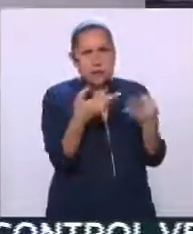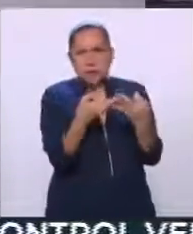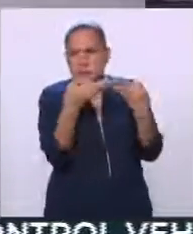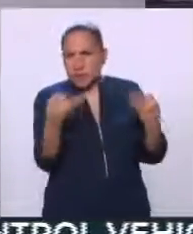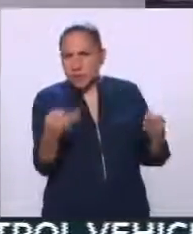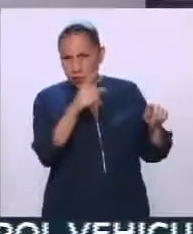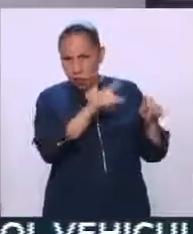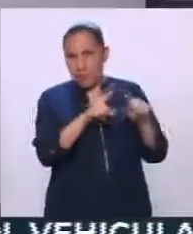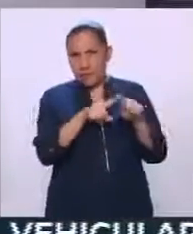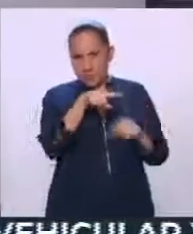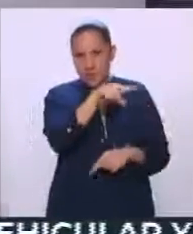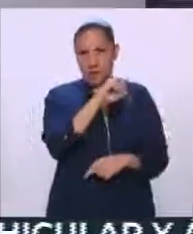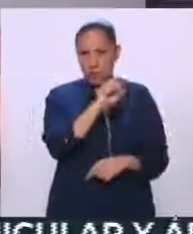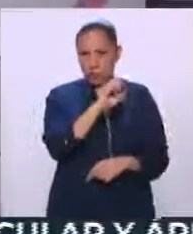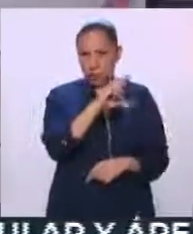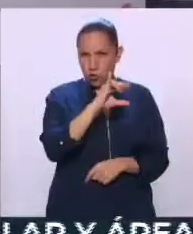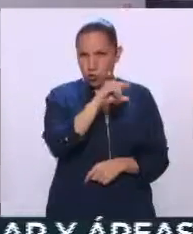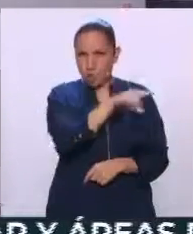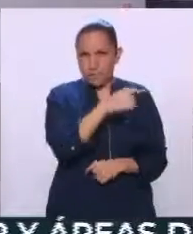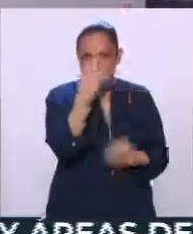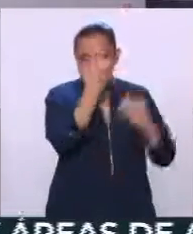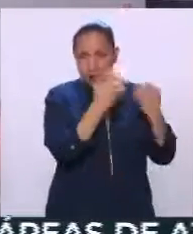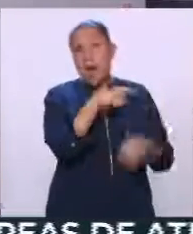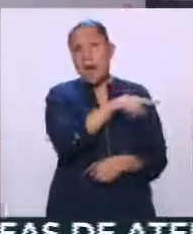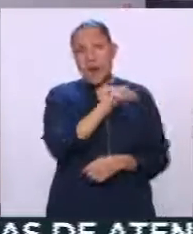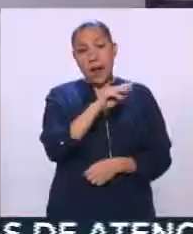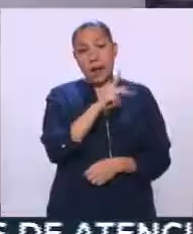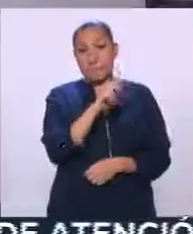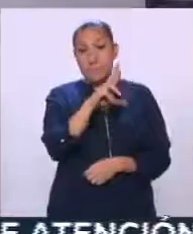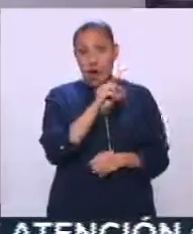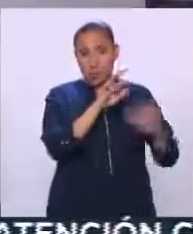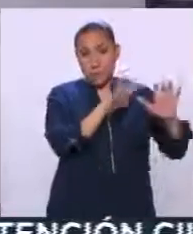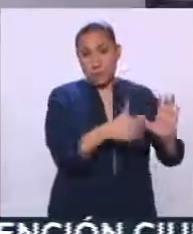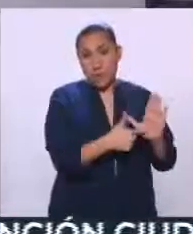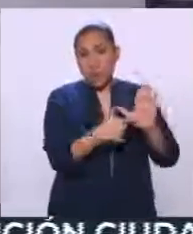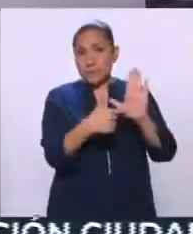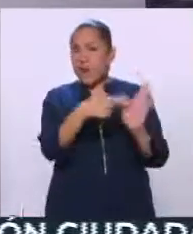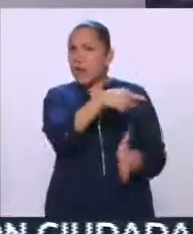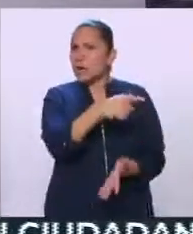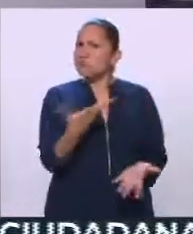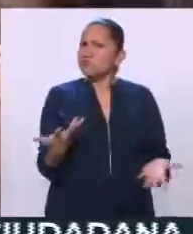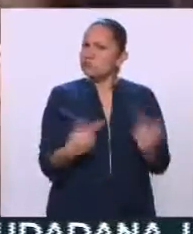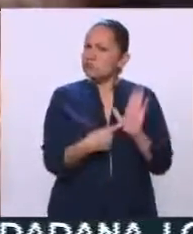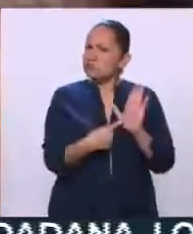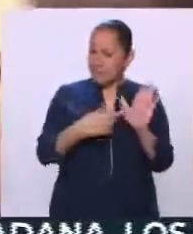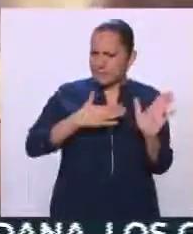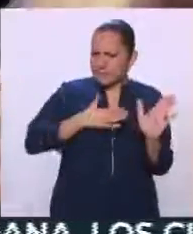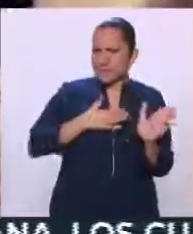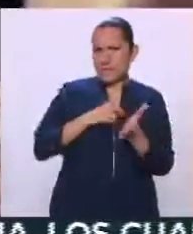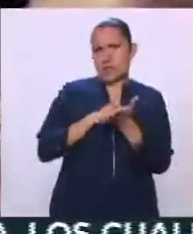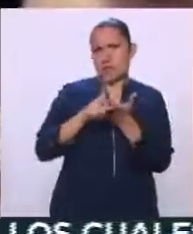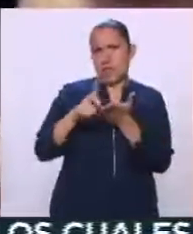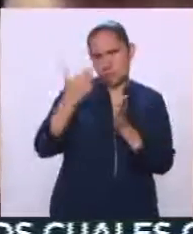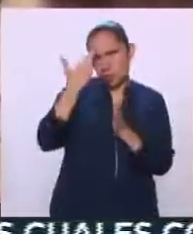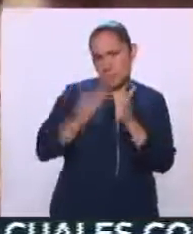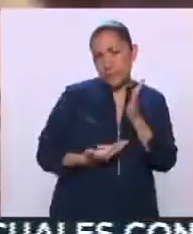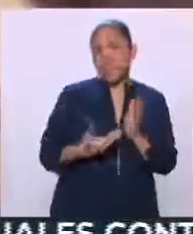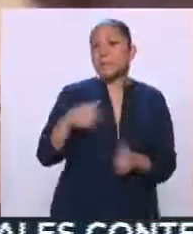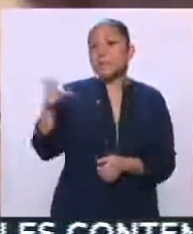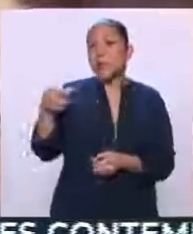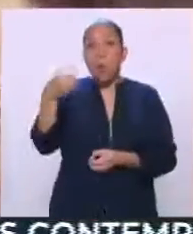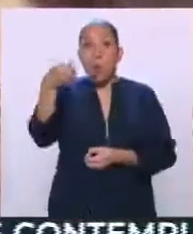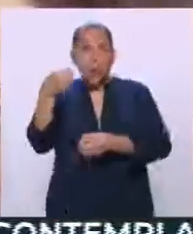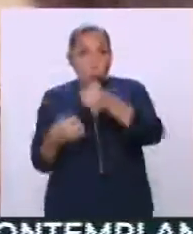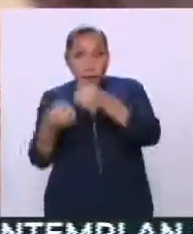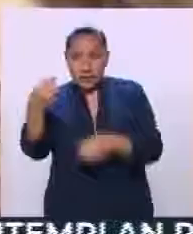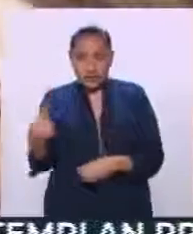este presentó un amparo. En el recurso legal, Osorio Chong argumentó que se afectan sus derechos y que el procedimiento de juicio político solo podrá